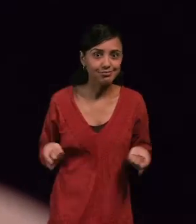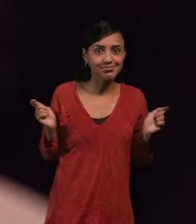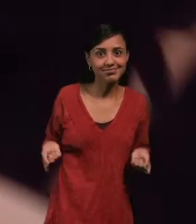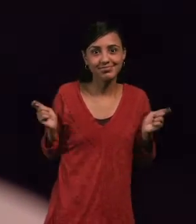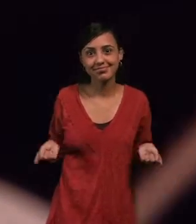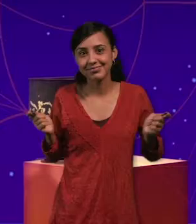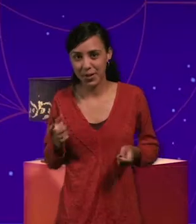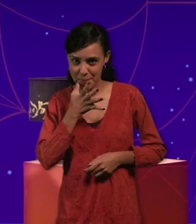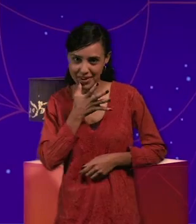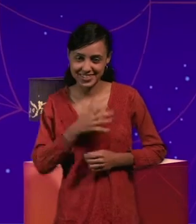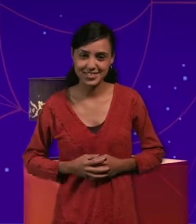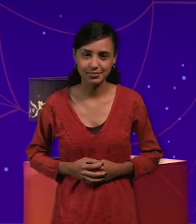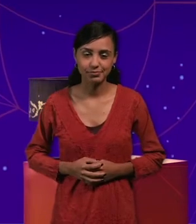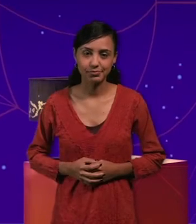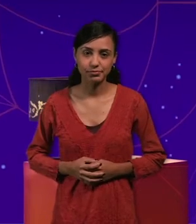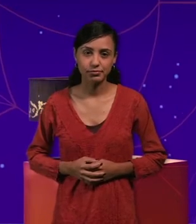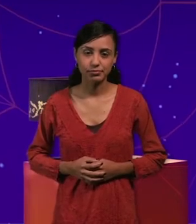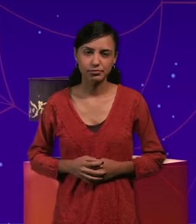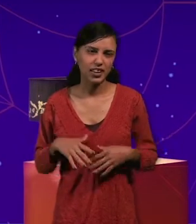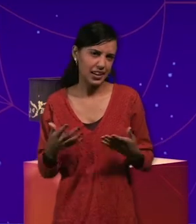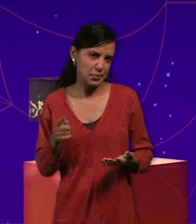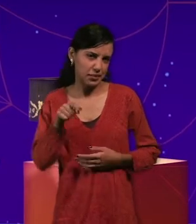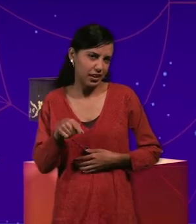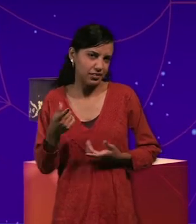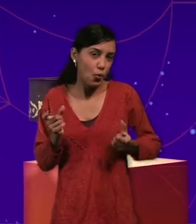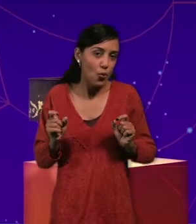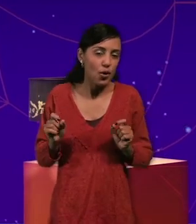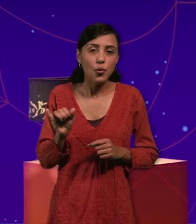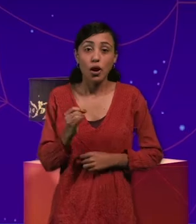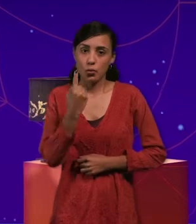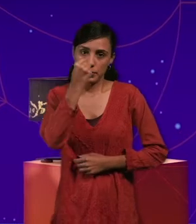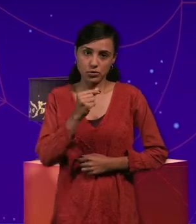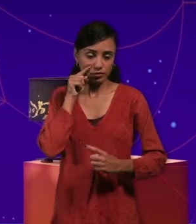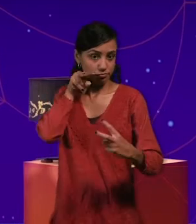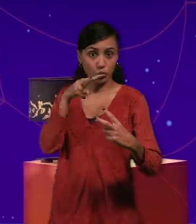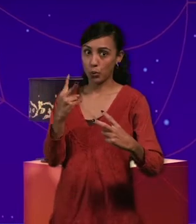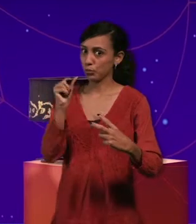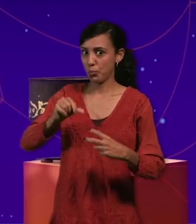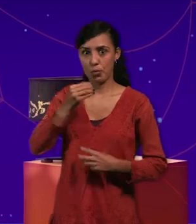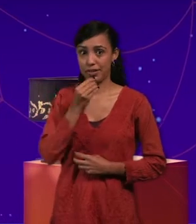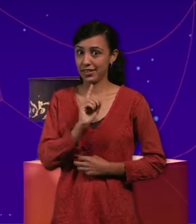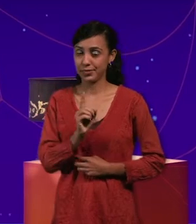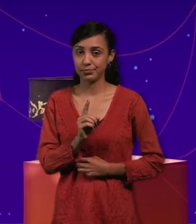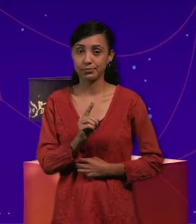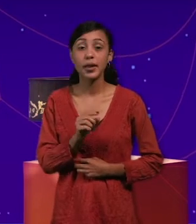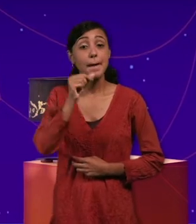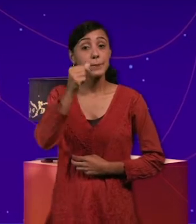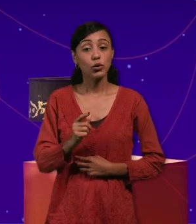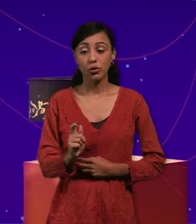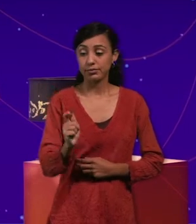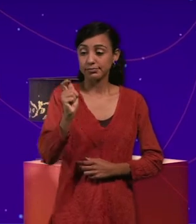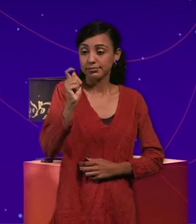está saltando a la Suiza. ¿Qué desventaja tenía este juguete óptico? Que solo era para un espectador. Agarraba con su mano el